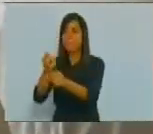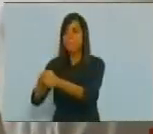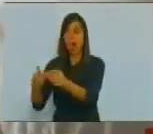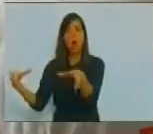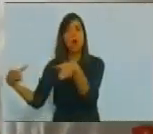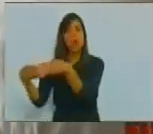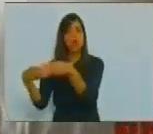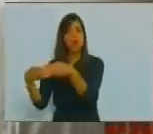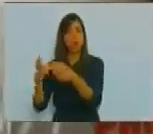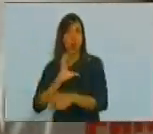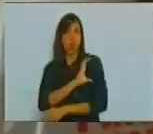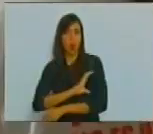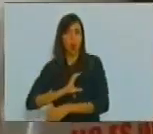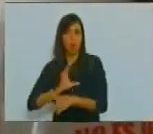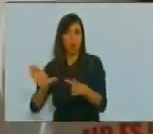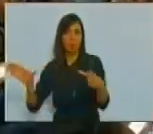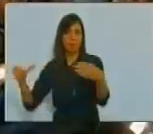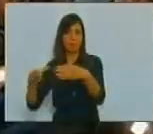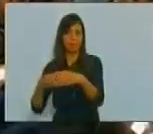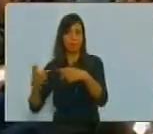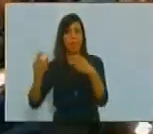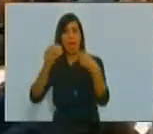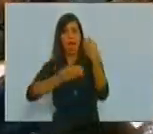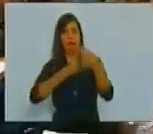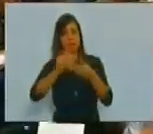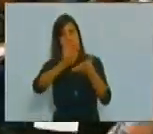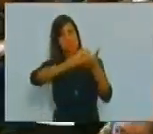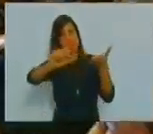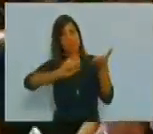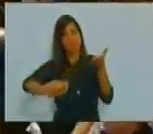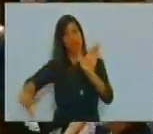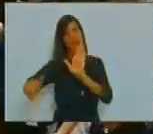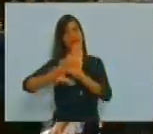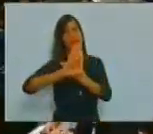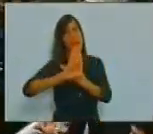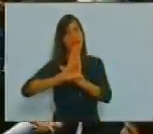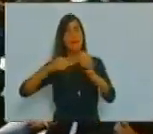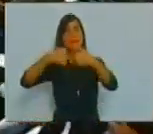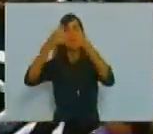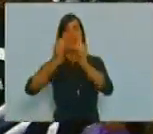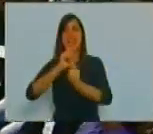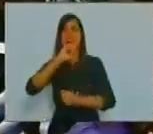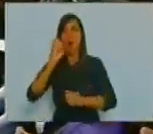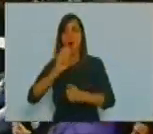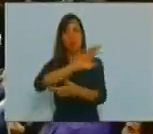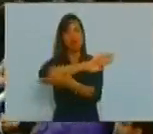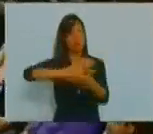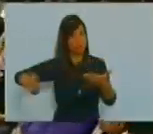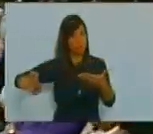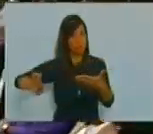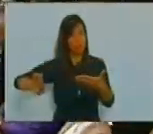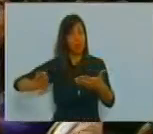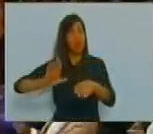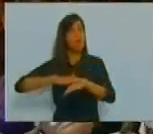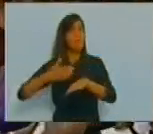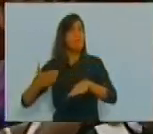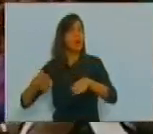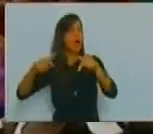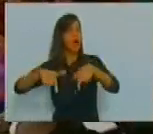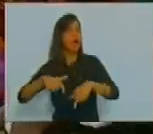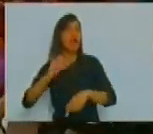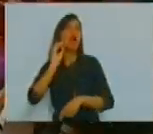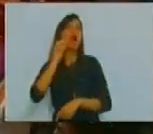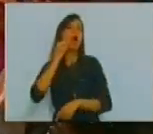esa comisión que es la estructurante de la ley, que es la promotora cuando se difunda, porque, bueno, aquí están mis hermanos de la generación